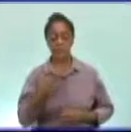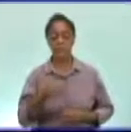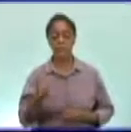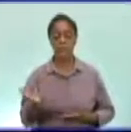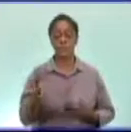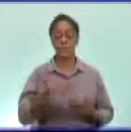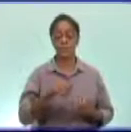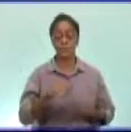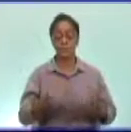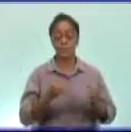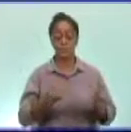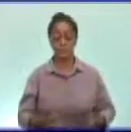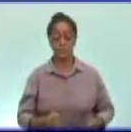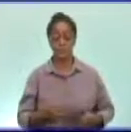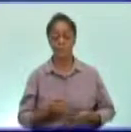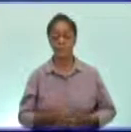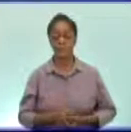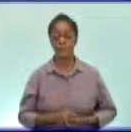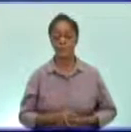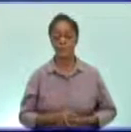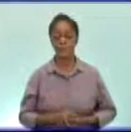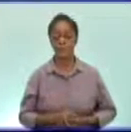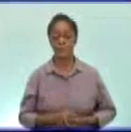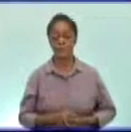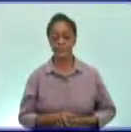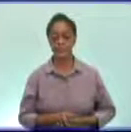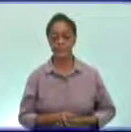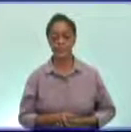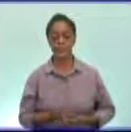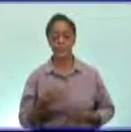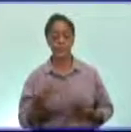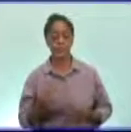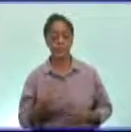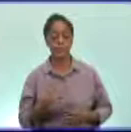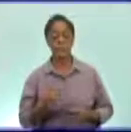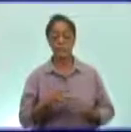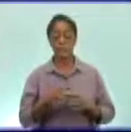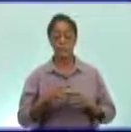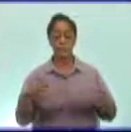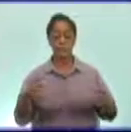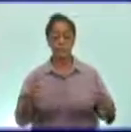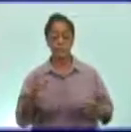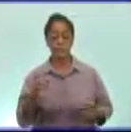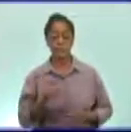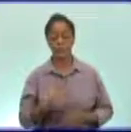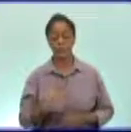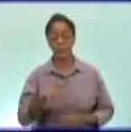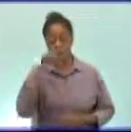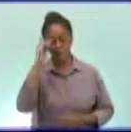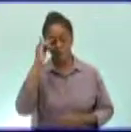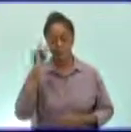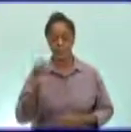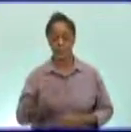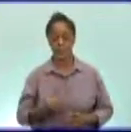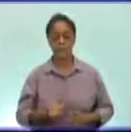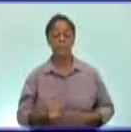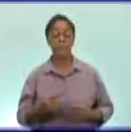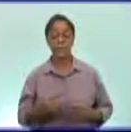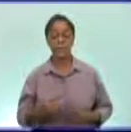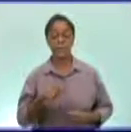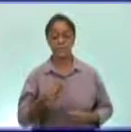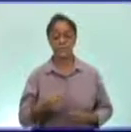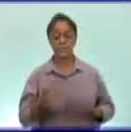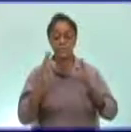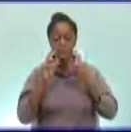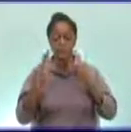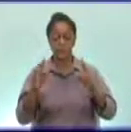huésped de donde se fijan. ¿La mayoría son macroscópicos? Sí, porque estos seres